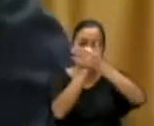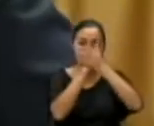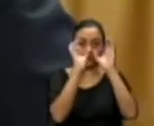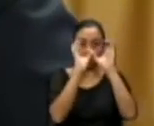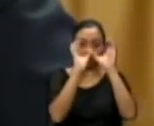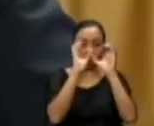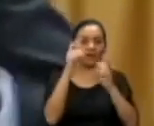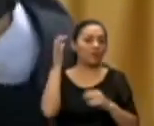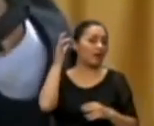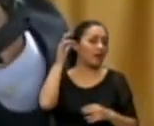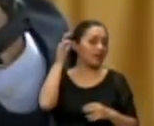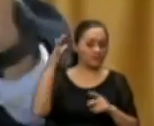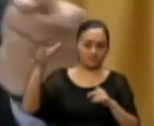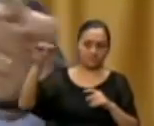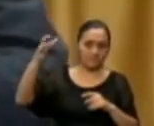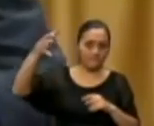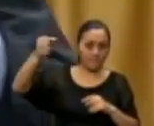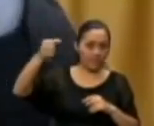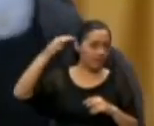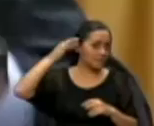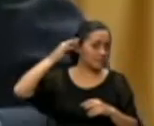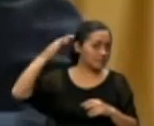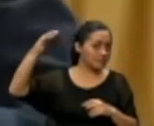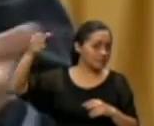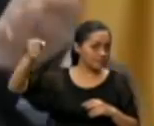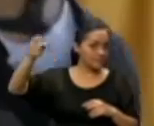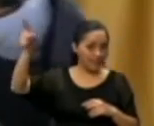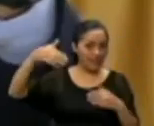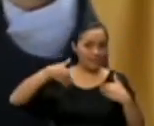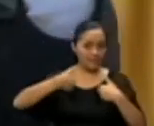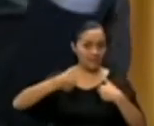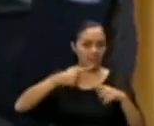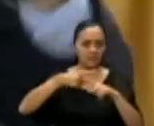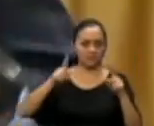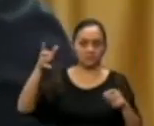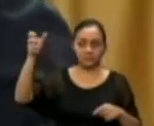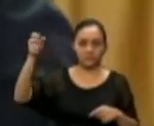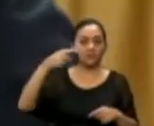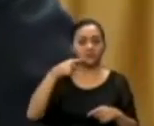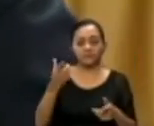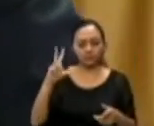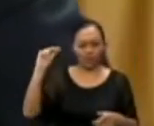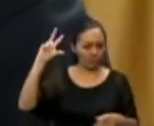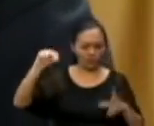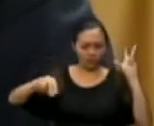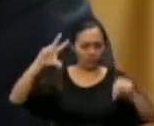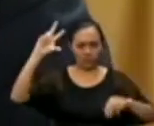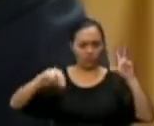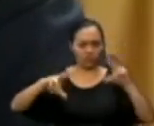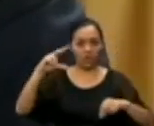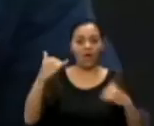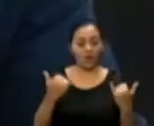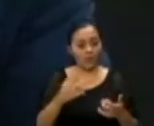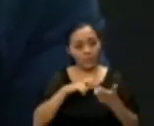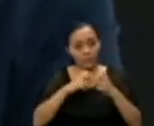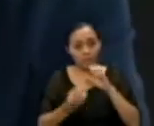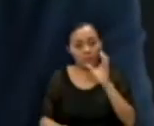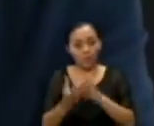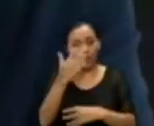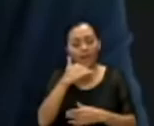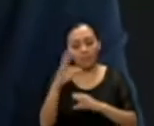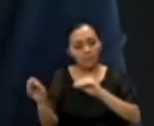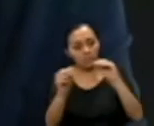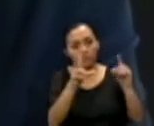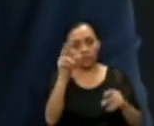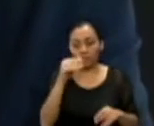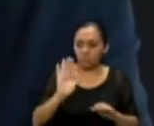e incluso sirve para evitar que se roben lana pero es el bio país que tengo que enfrentar día a día muy